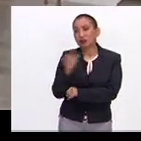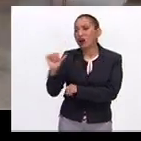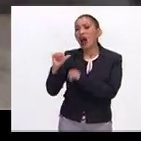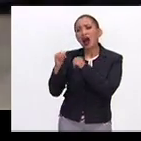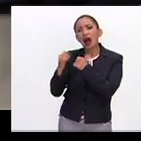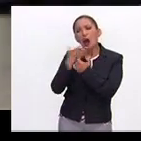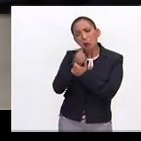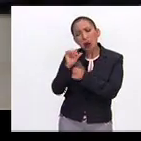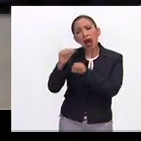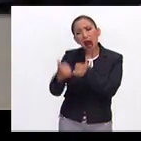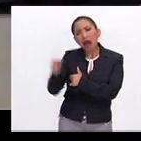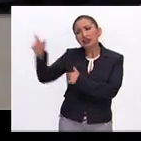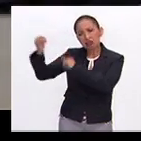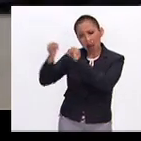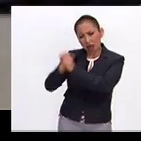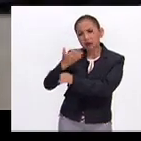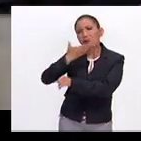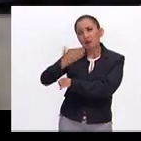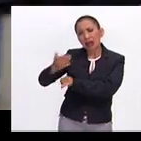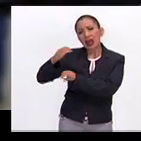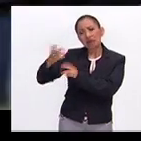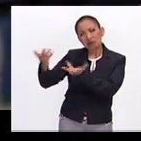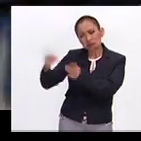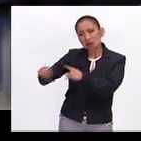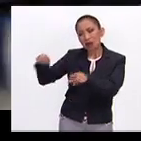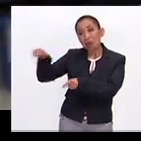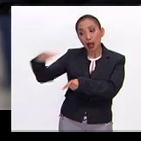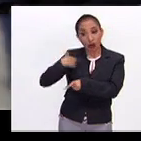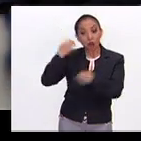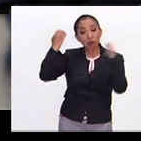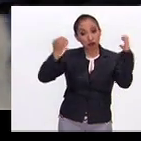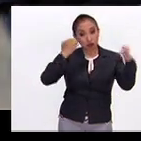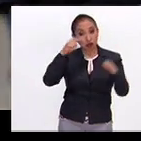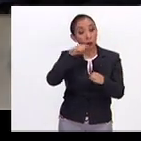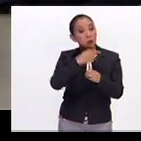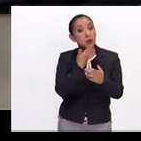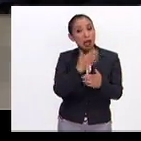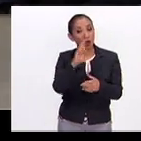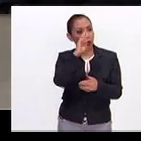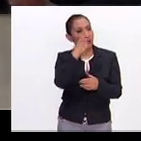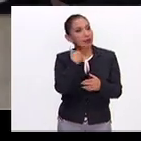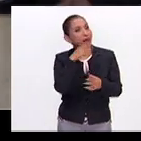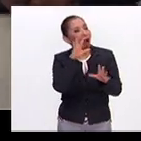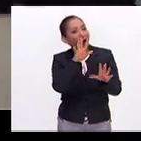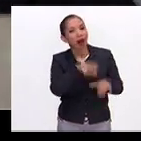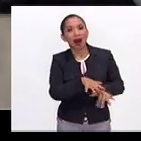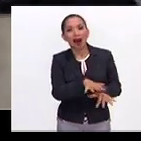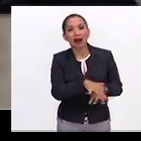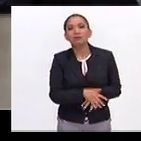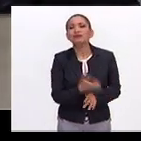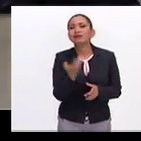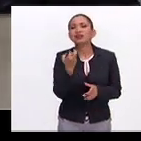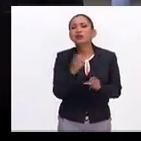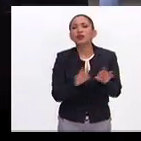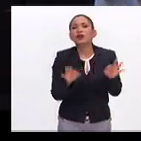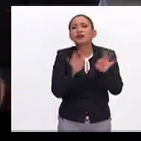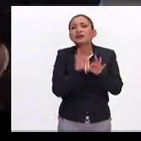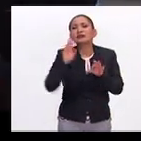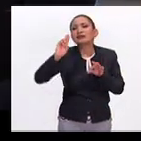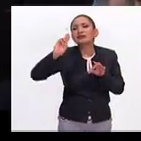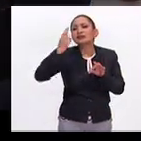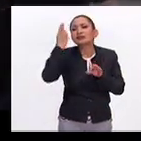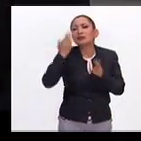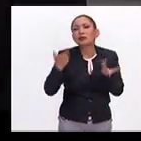artista referencial del mundo internacional del arte, pues es una exposición, tú vas a ver, muy universitaria. ¿Cuál es la importancia de que la universidad